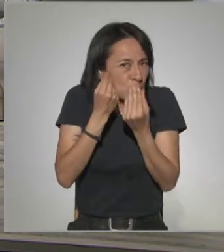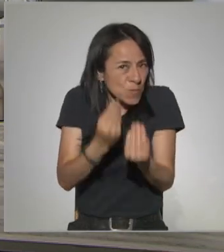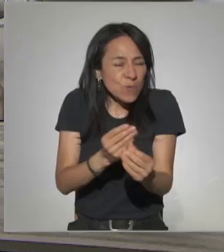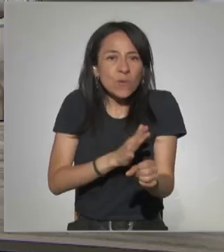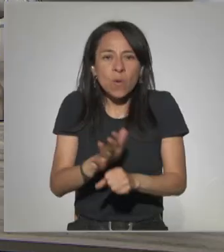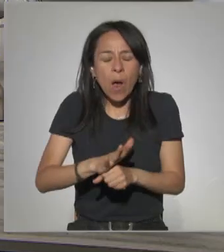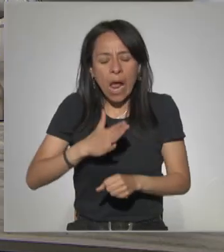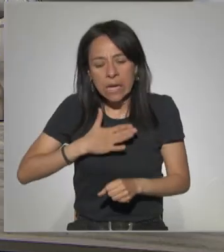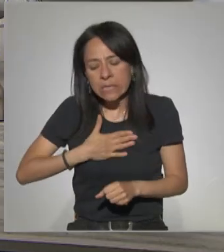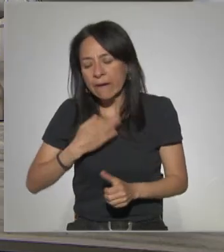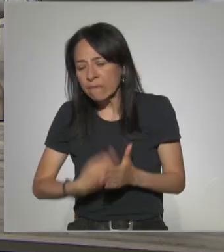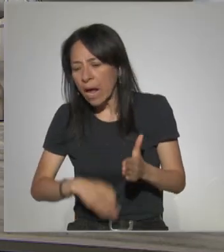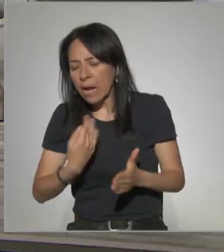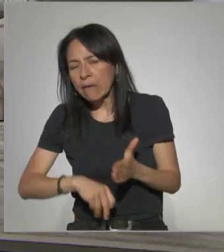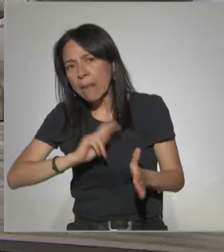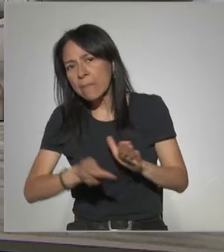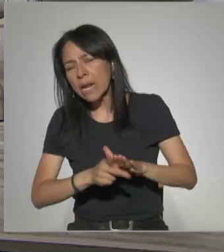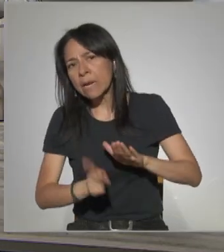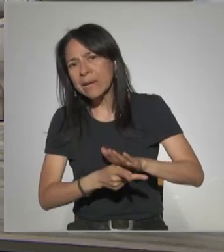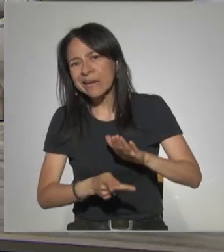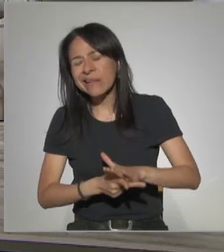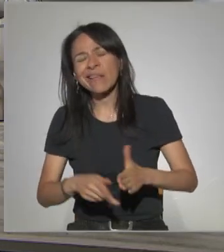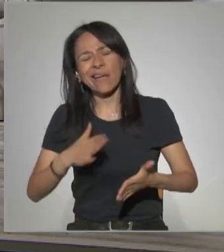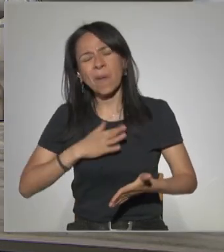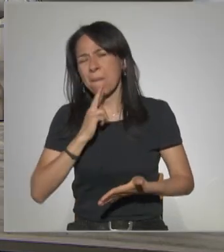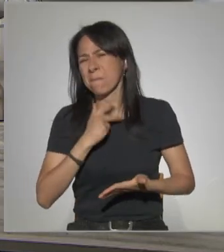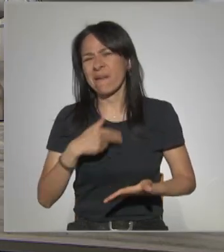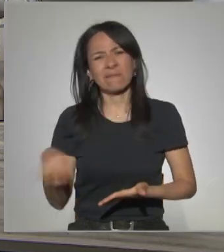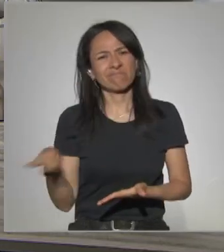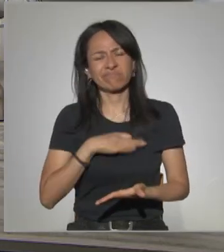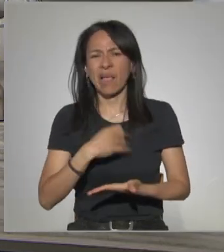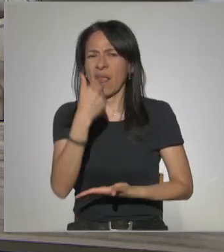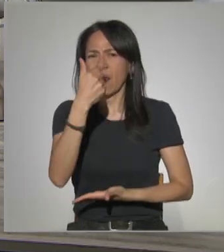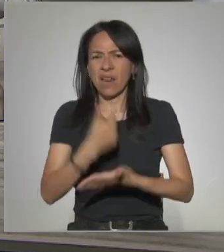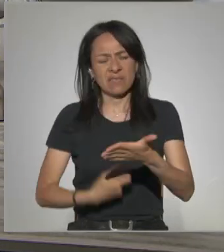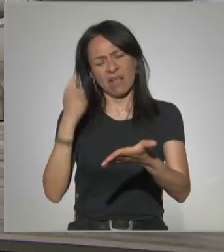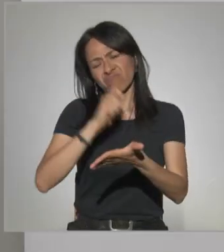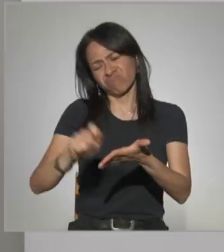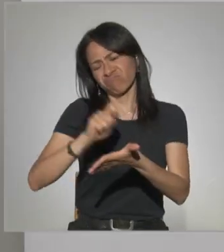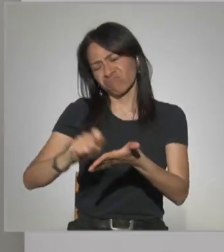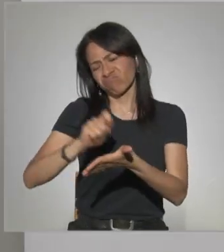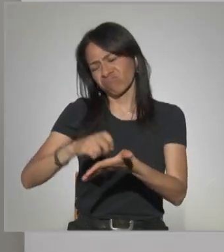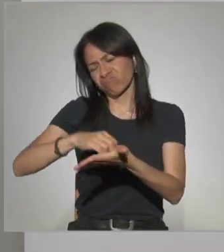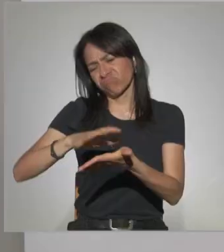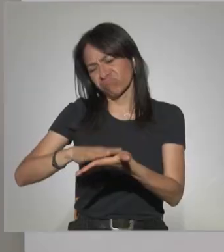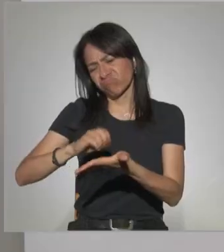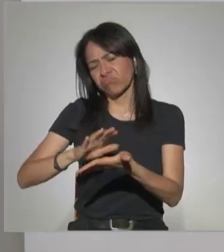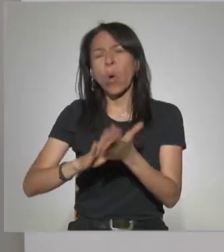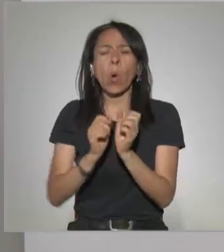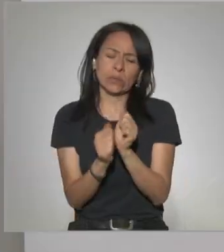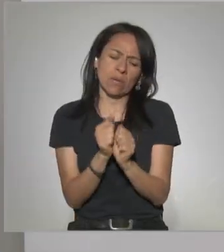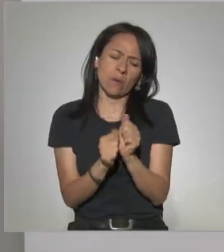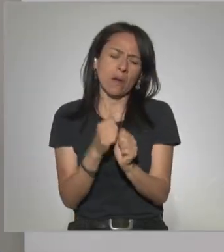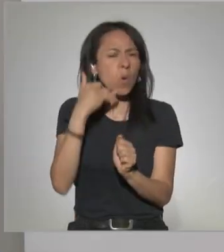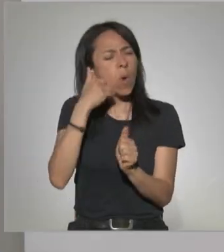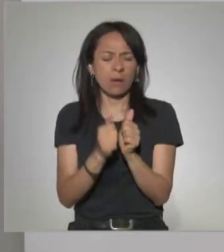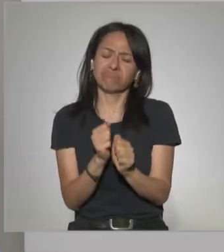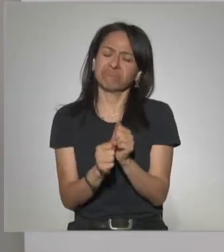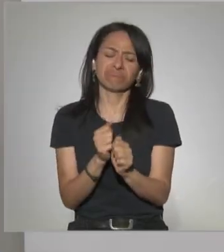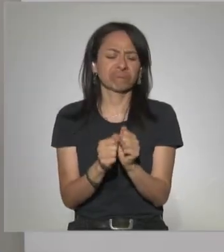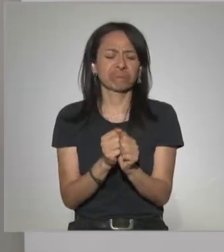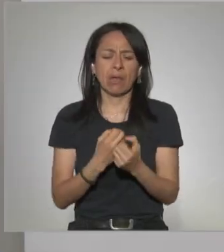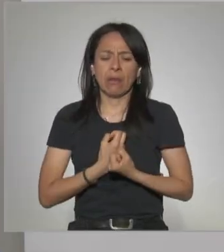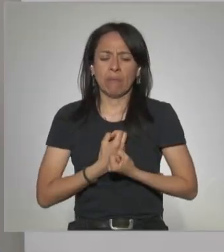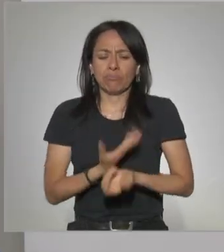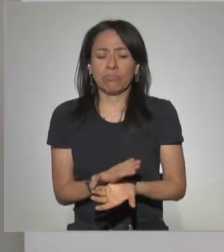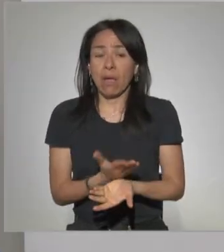de pendientes del día siguiente, lo escribo, ¿no? O lo dejo en mi celular, tengo una lista de pendientes, cierro y me olvido.